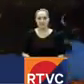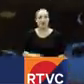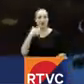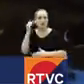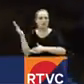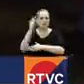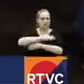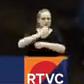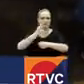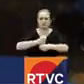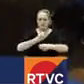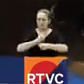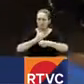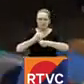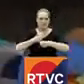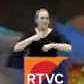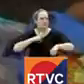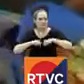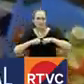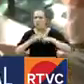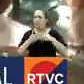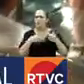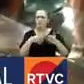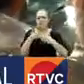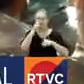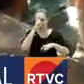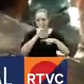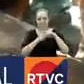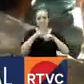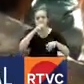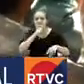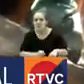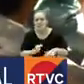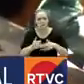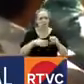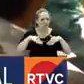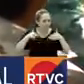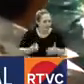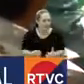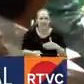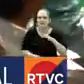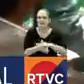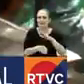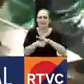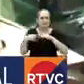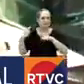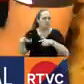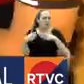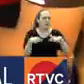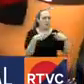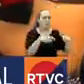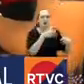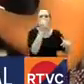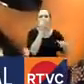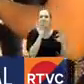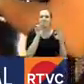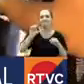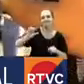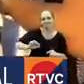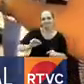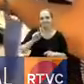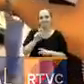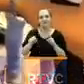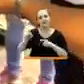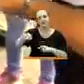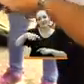extensa. A pesar de los extenuantes, ella asegura que ni la vejez ni el cansancio serán impedimentos para continuar llevando su sazón y economía a quienes